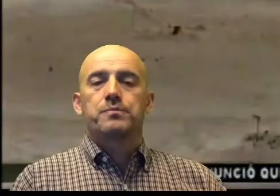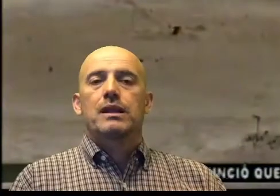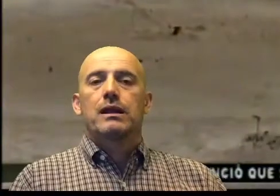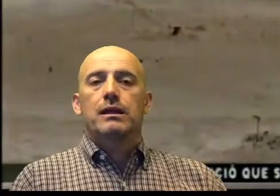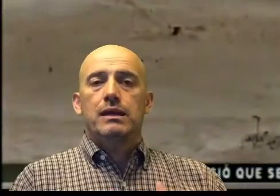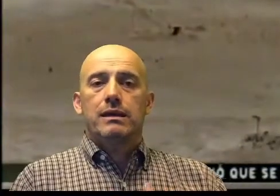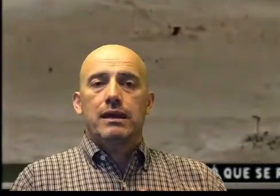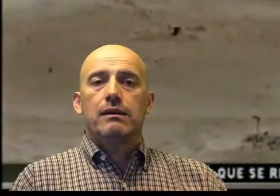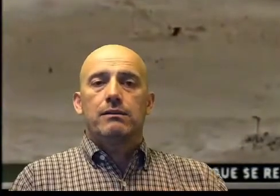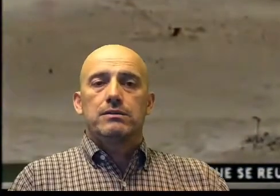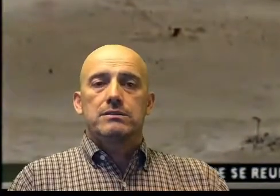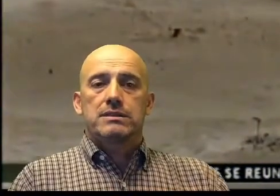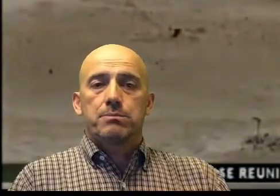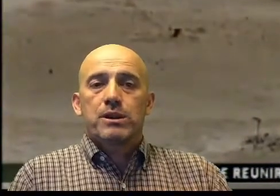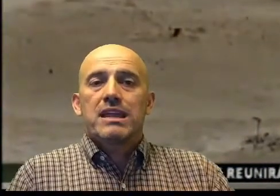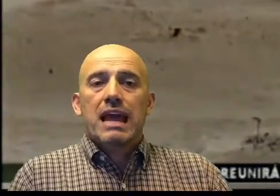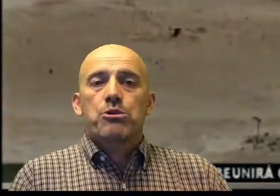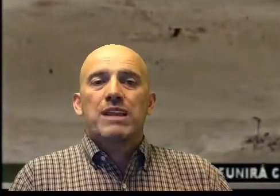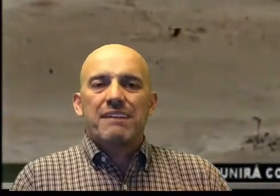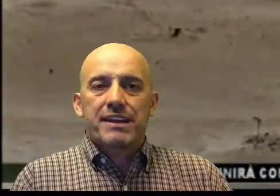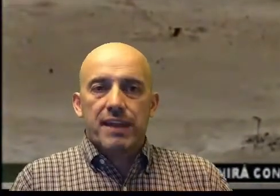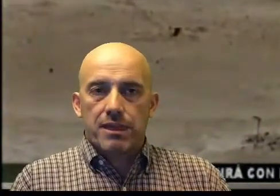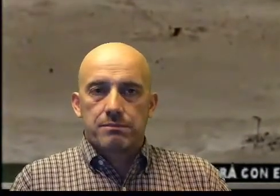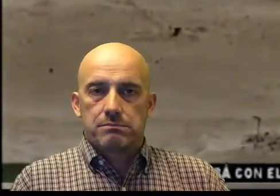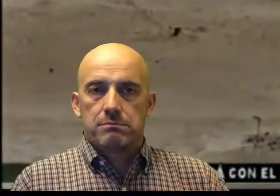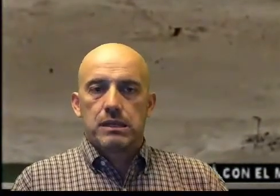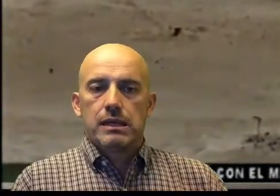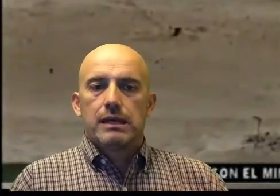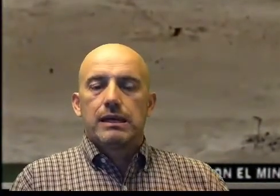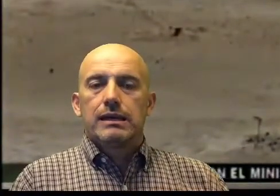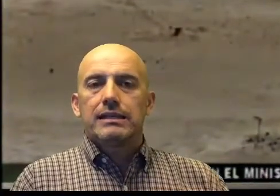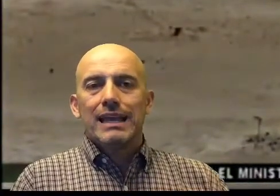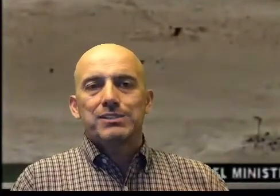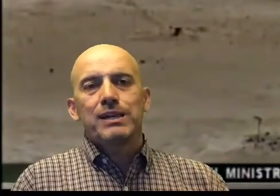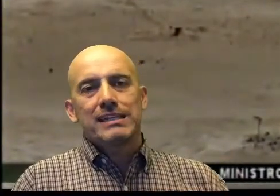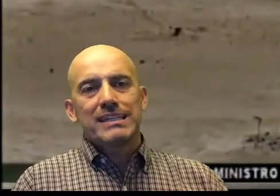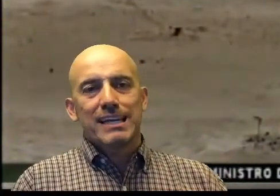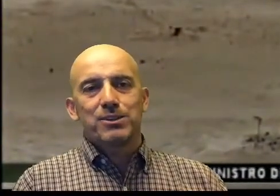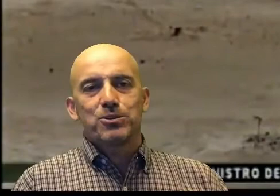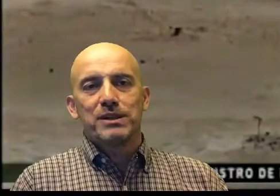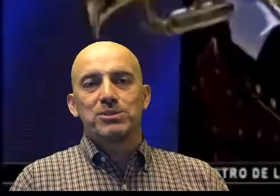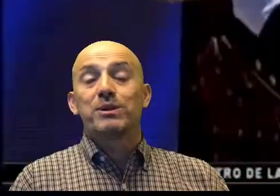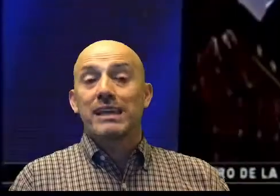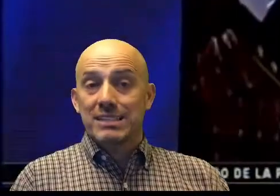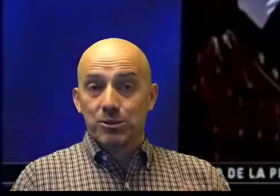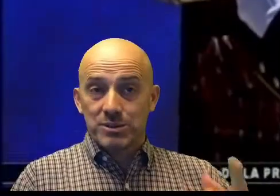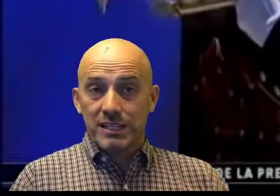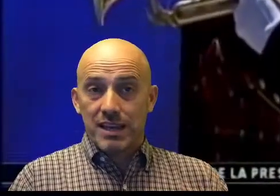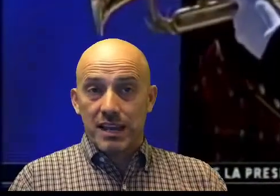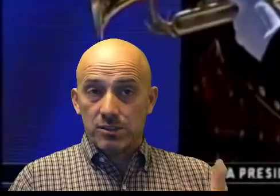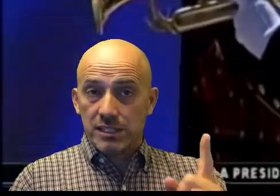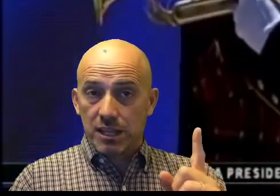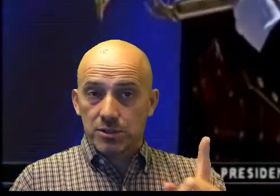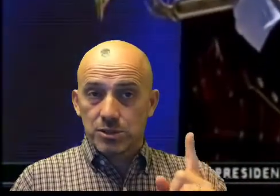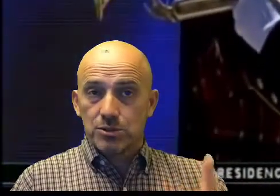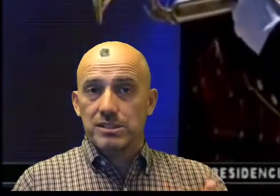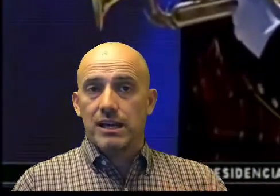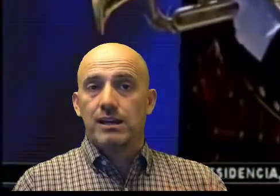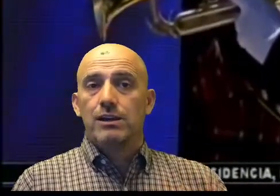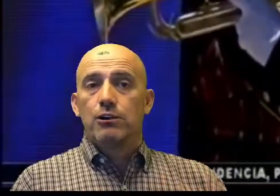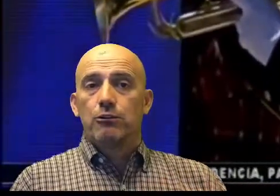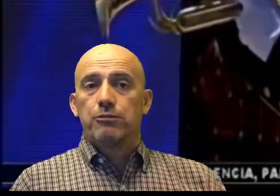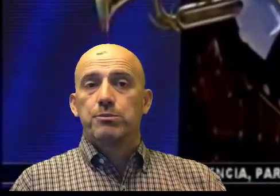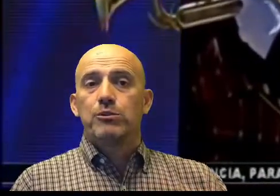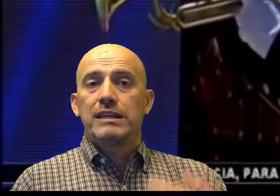bolivia y que se pone del lado de la verdad y él hace una crítica este documento porque ya se conocía del año 72 se